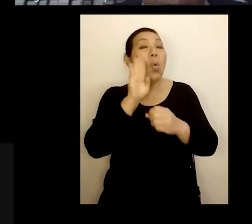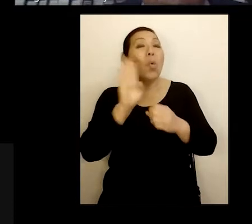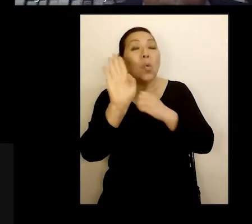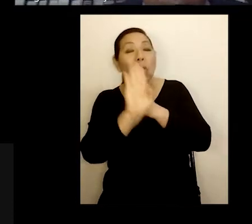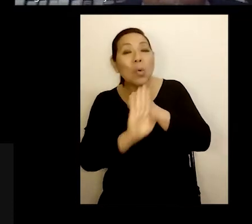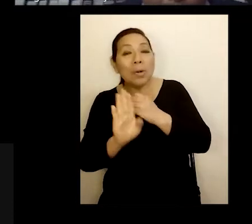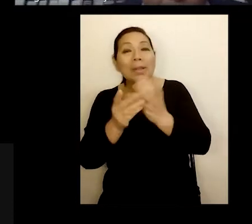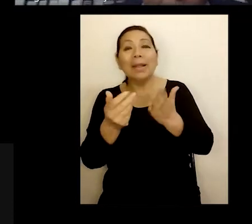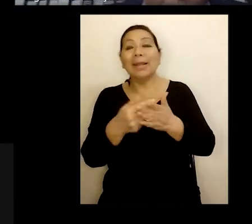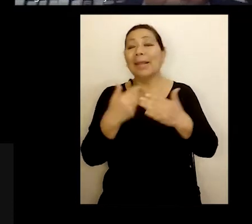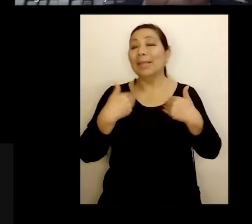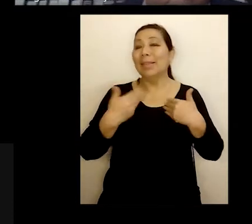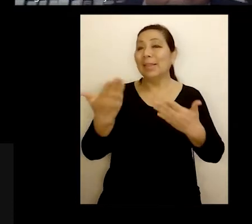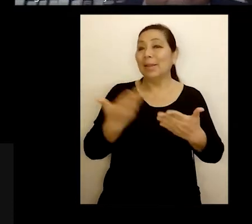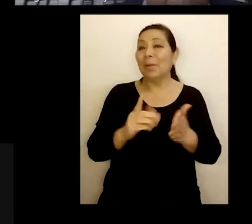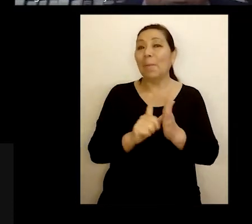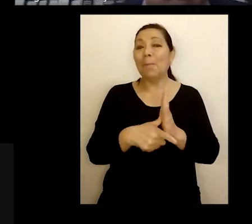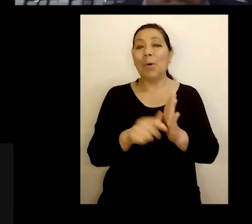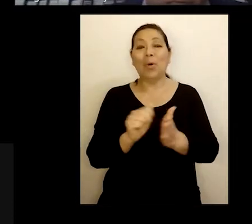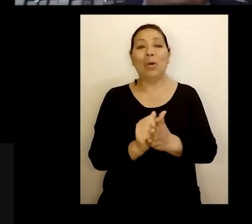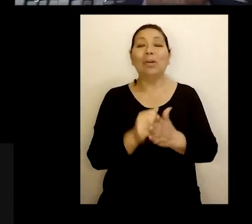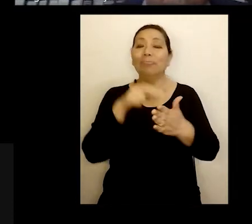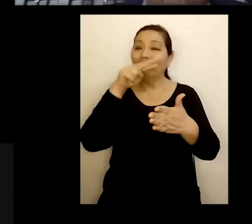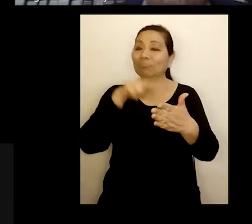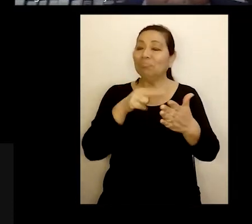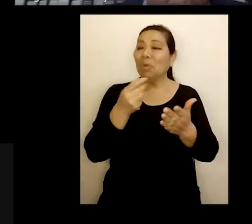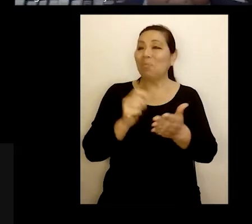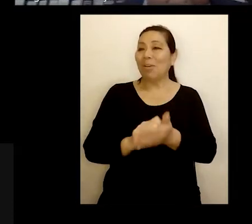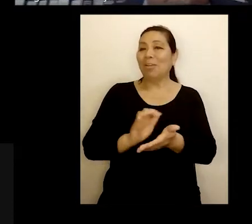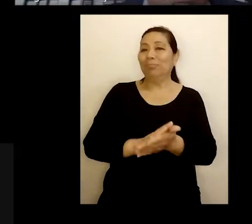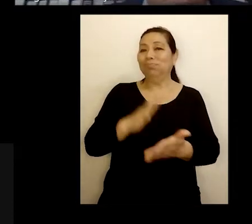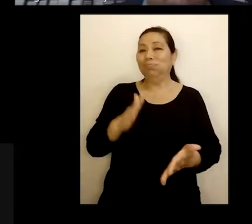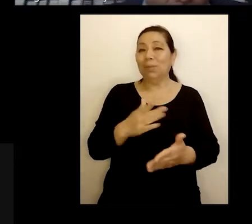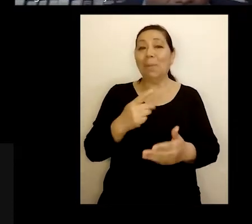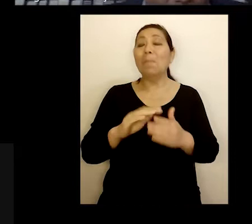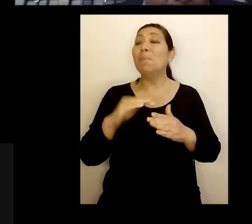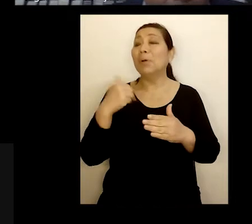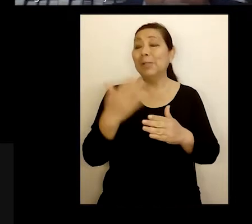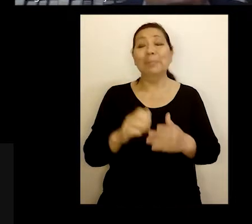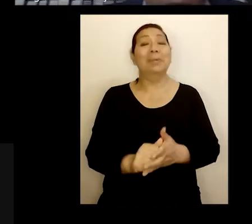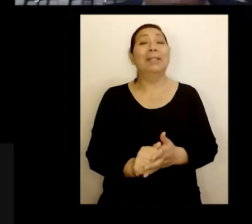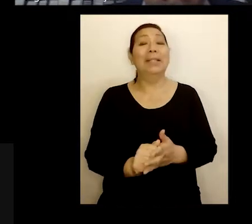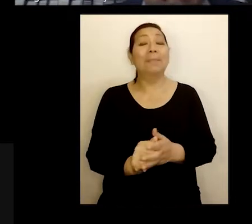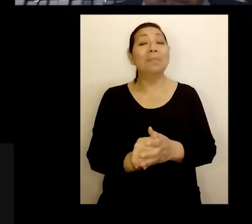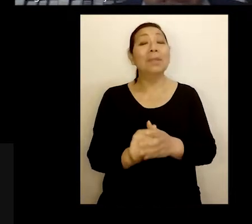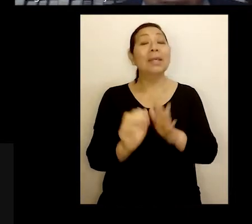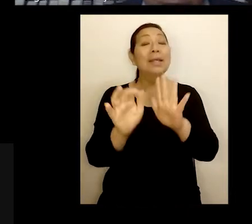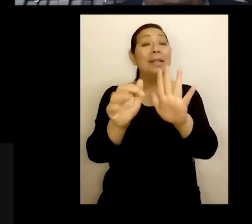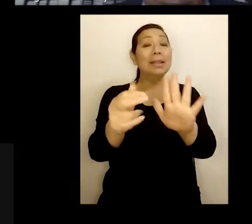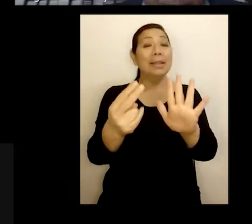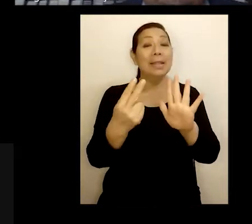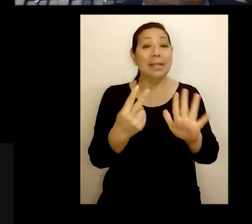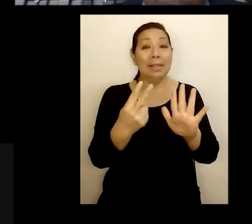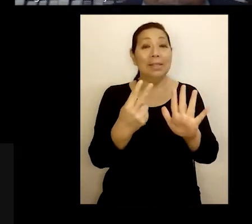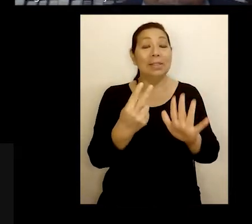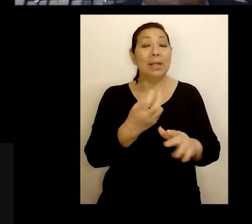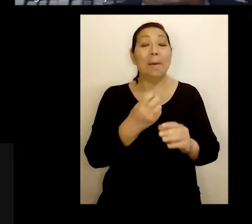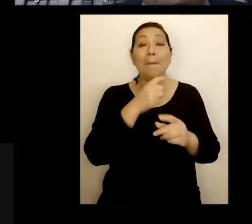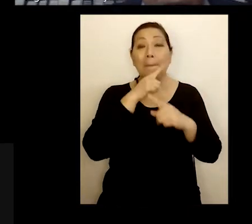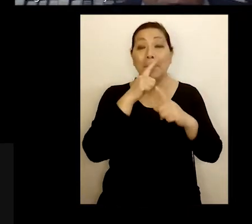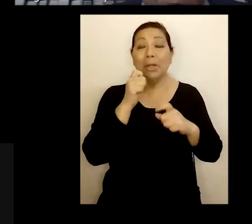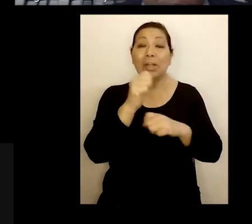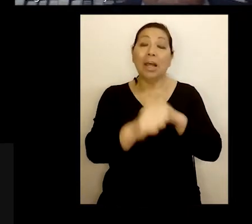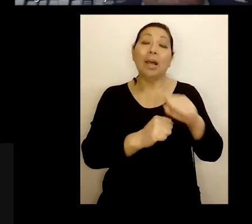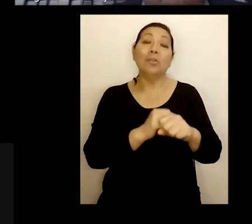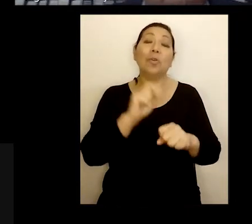real, ampliándose luego por el delito de enriquecimiento ilícito. Posteriormente, con fecha 17 de marzo del